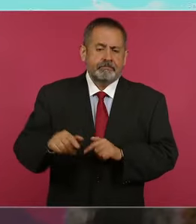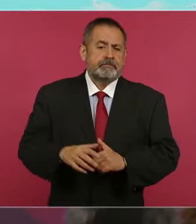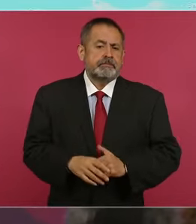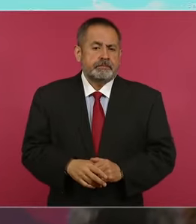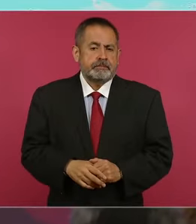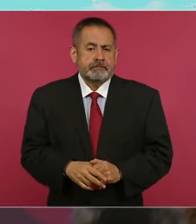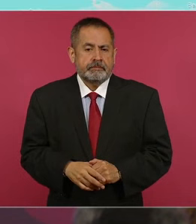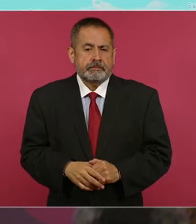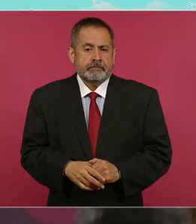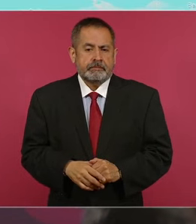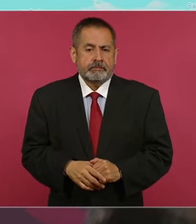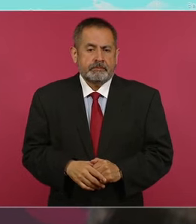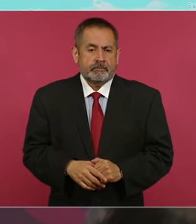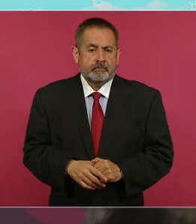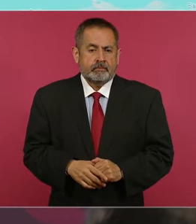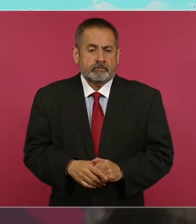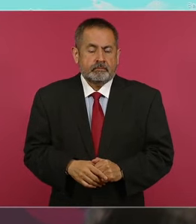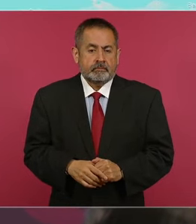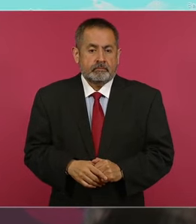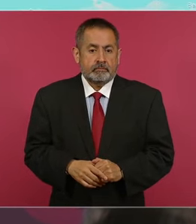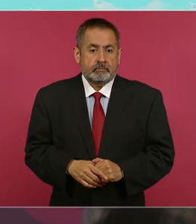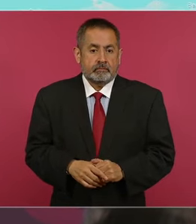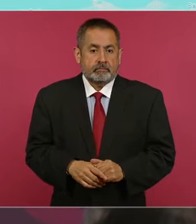Antes que no había